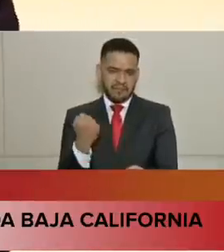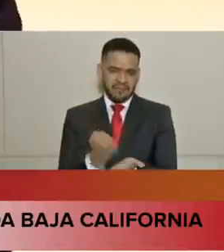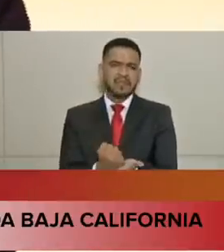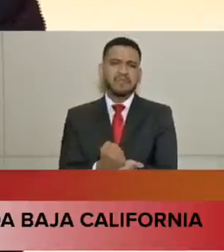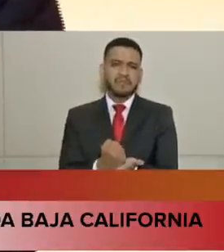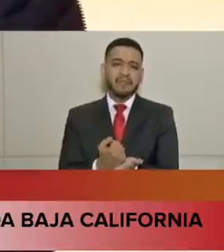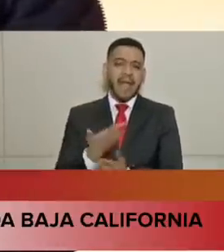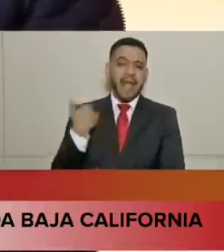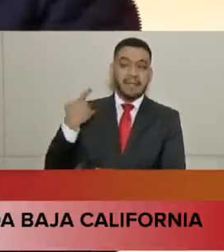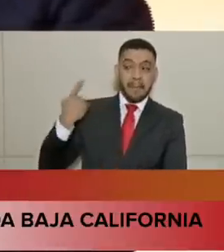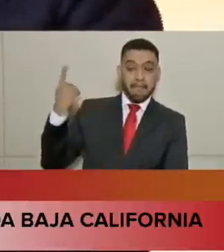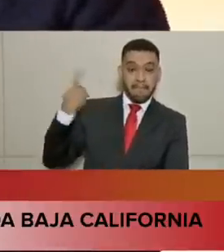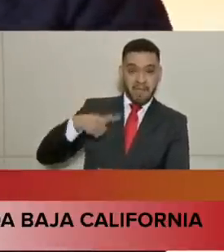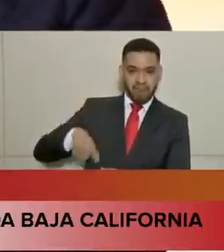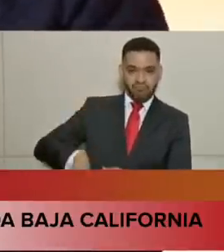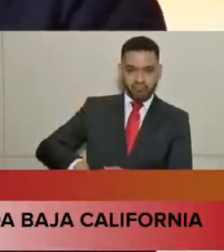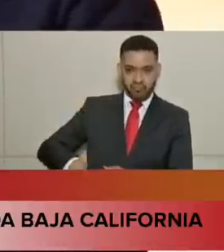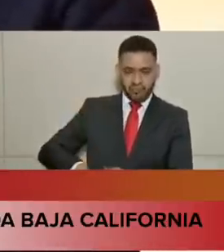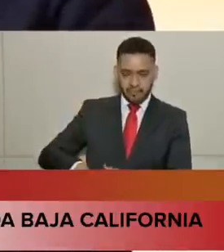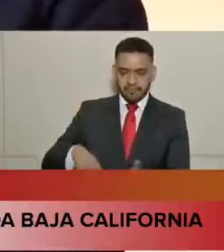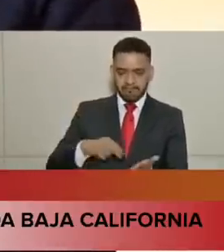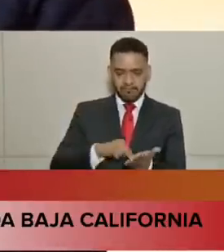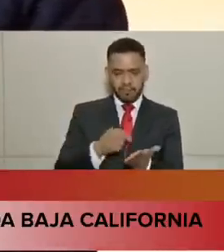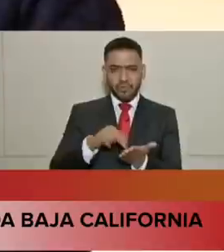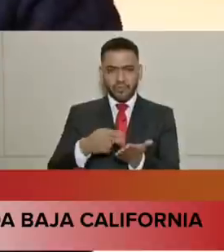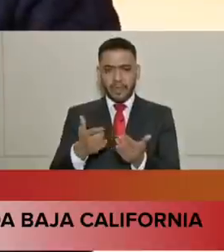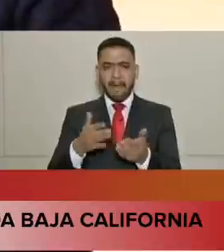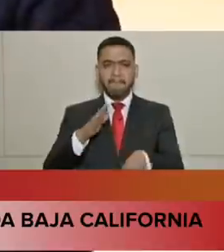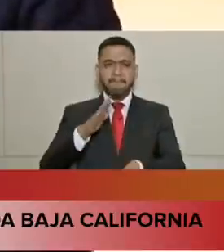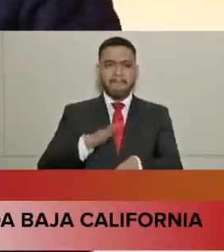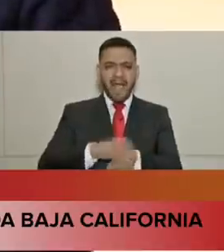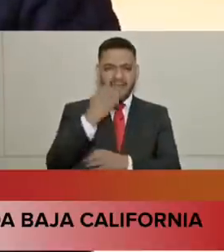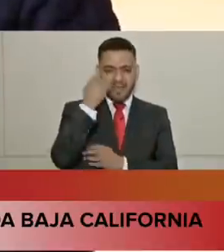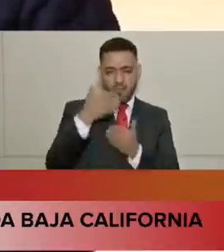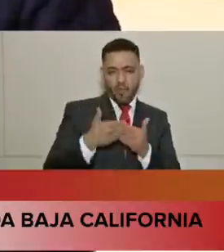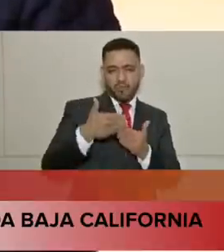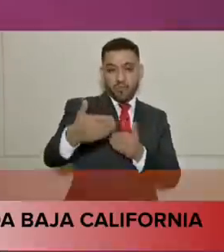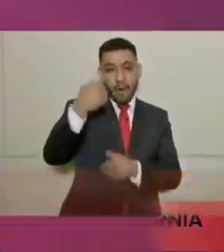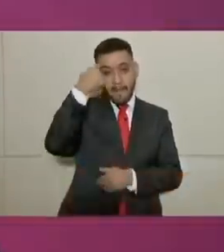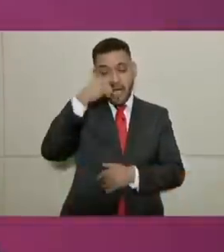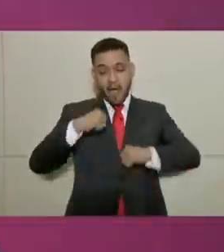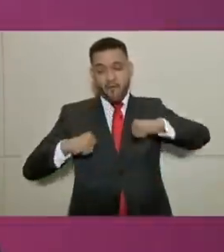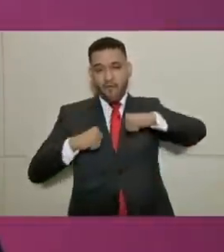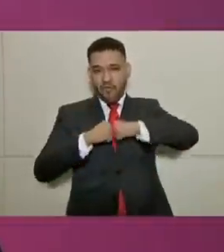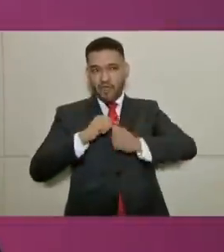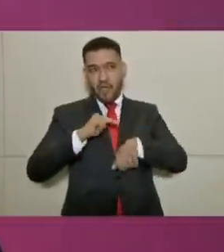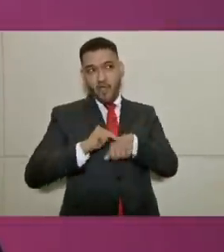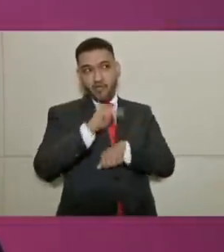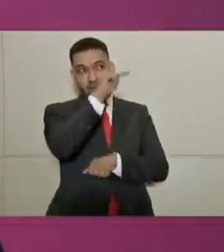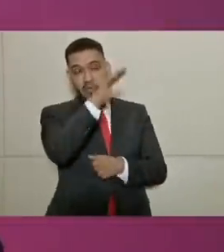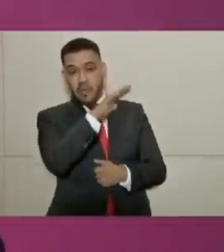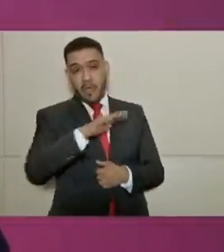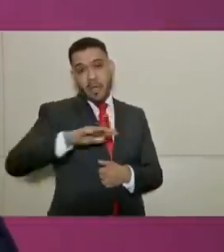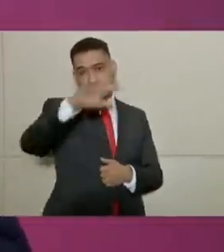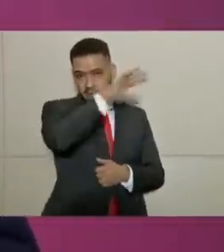decreto para que en la frontera norte, que